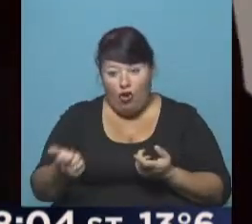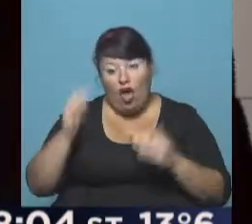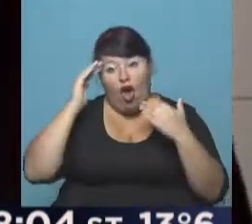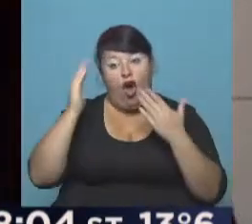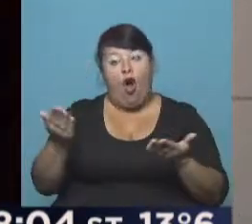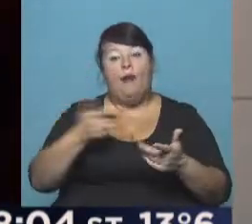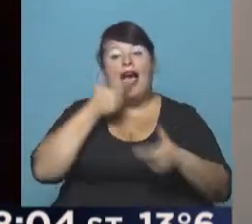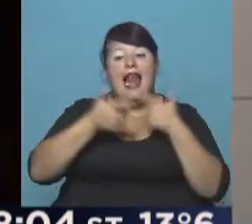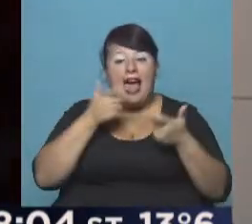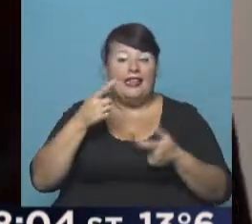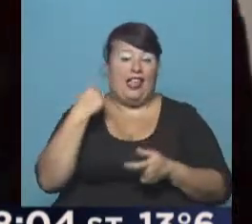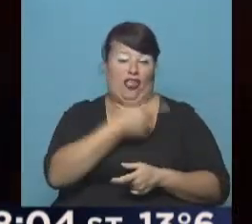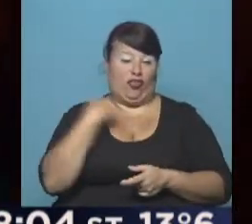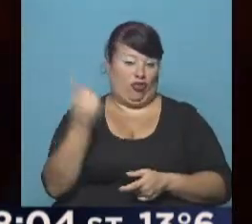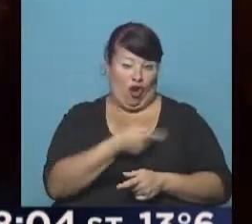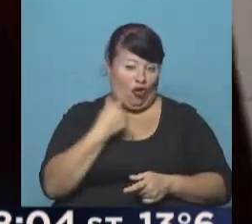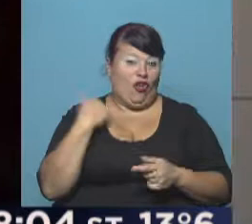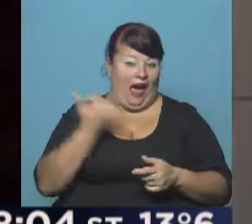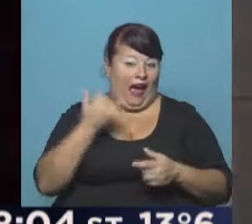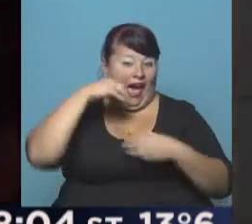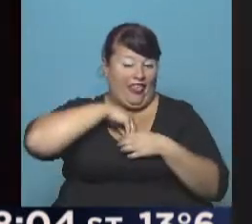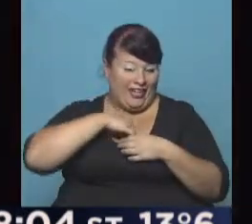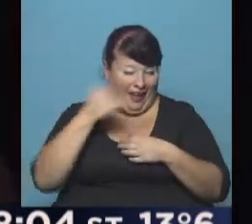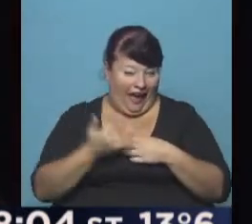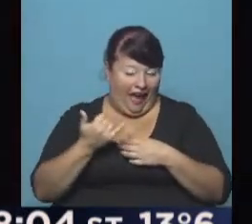homenaje a la risa de cada uno de nosotros, que todos la tenemos, y